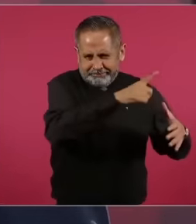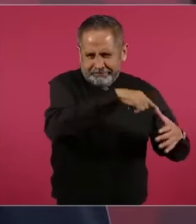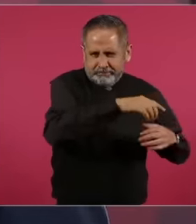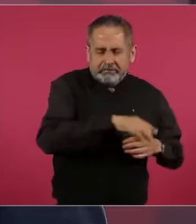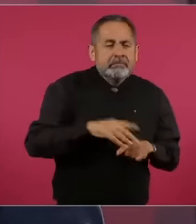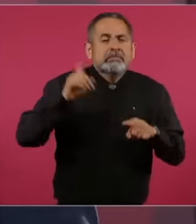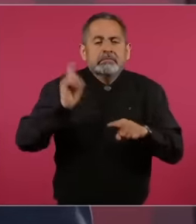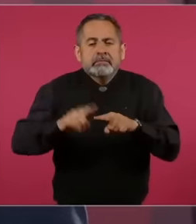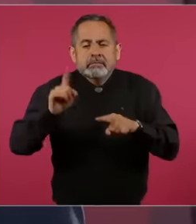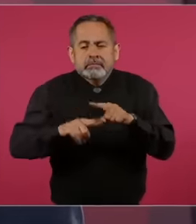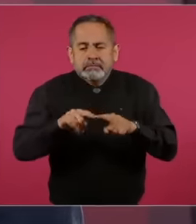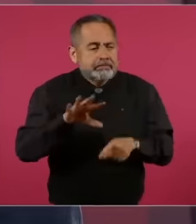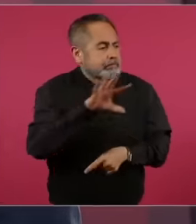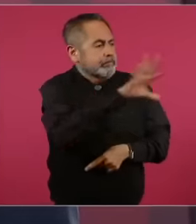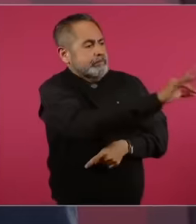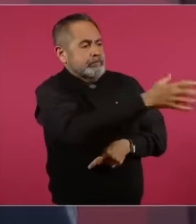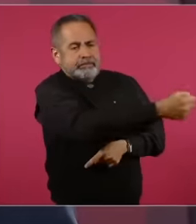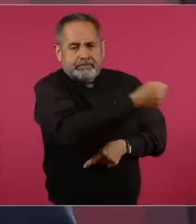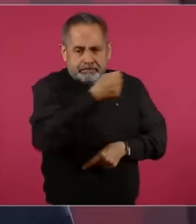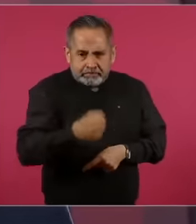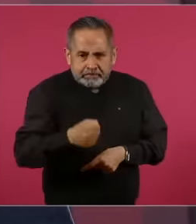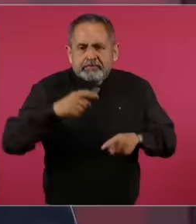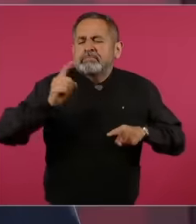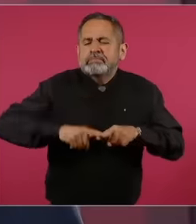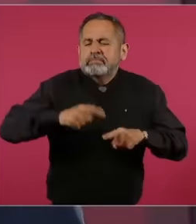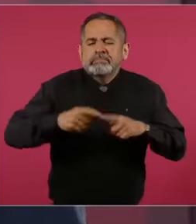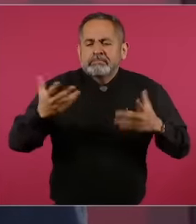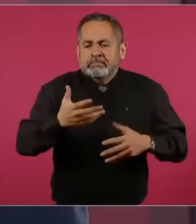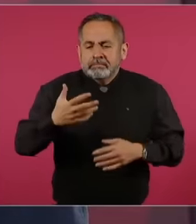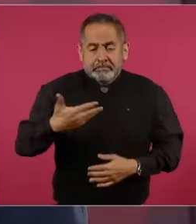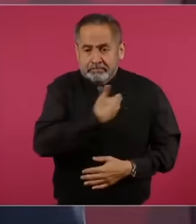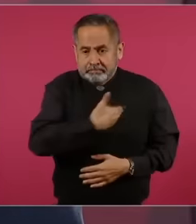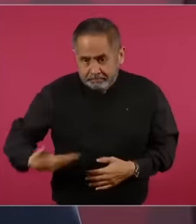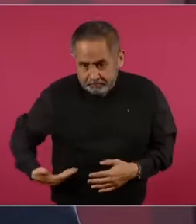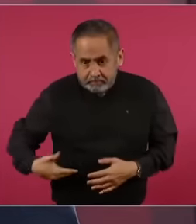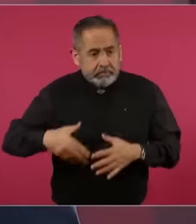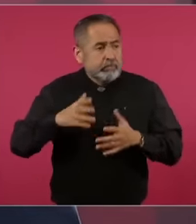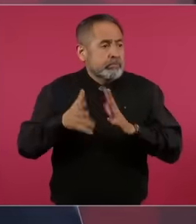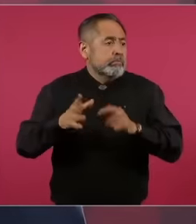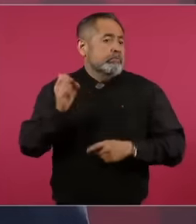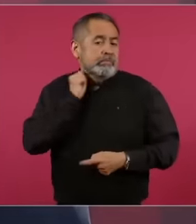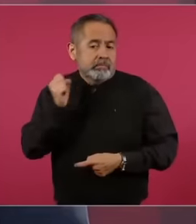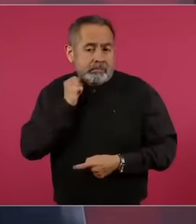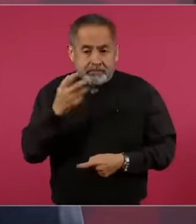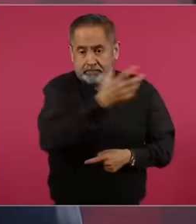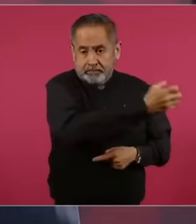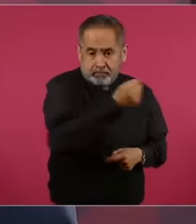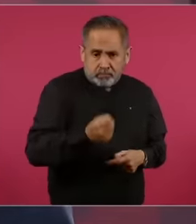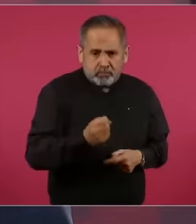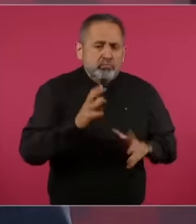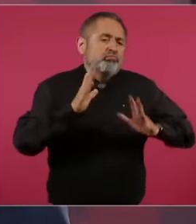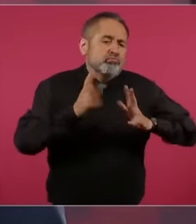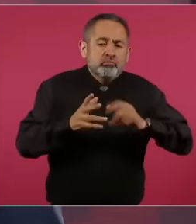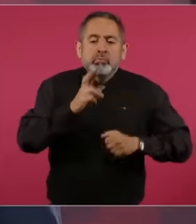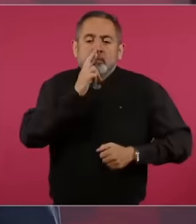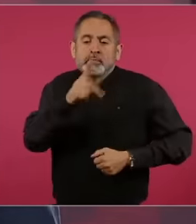los nombre el presidente y los senadores, o que los elige el